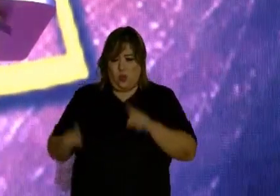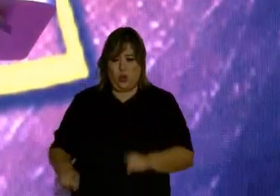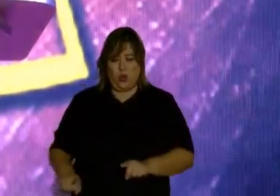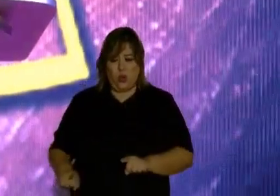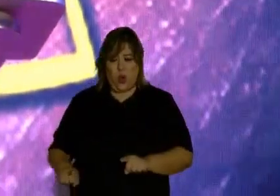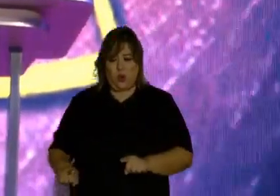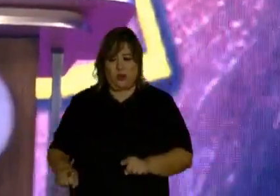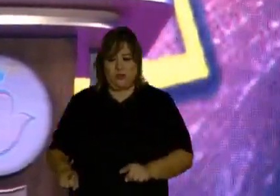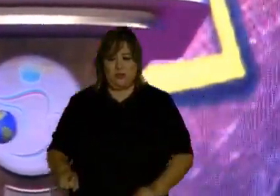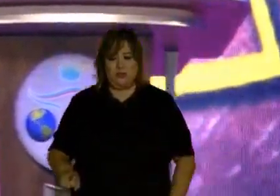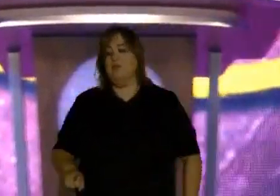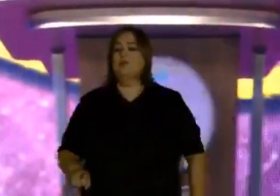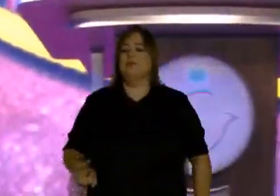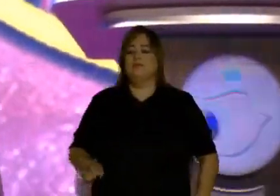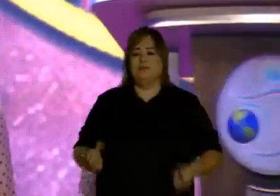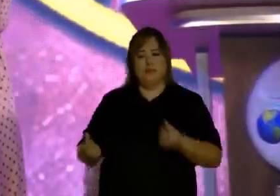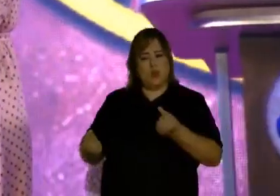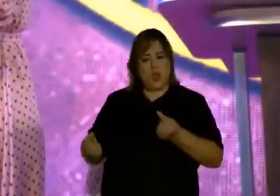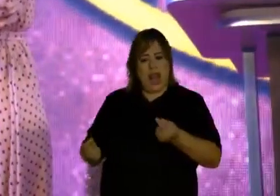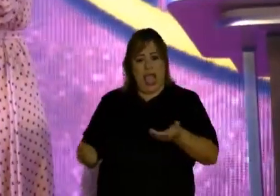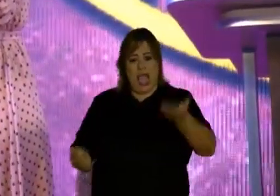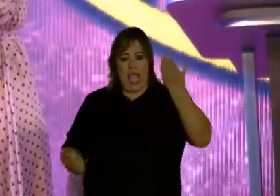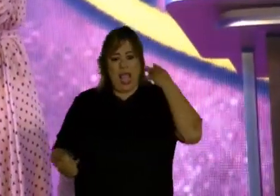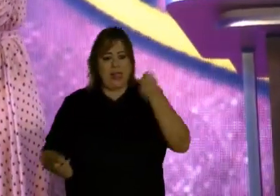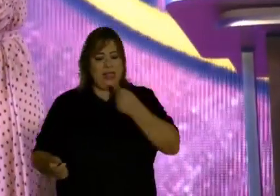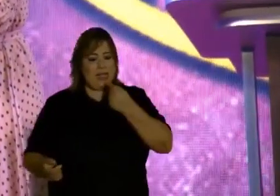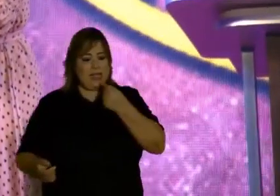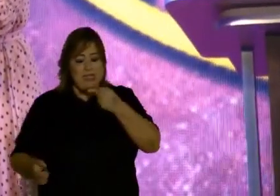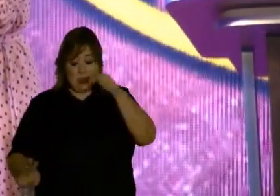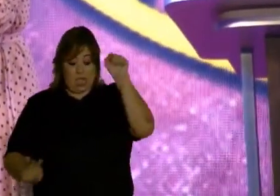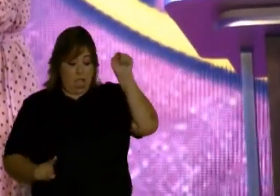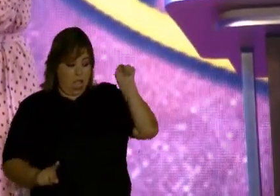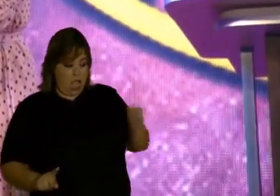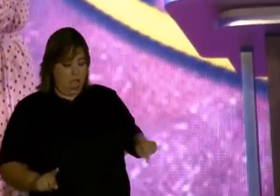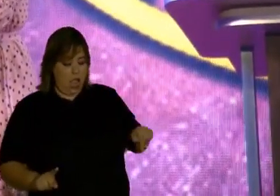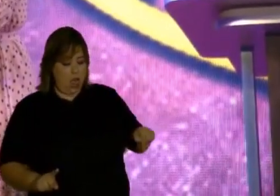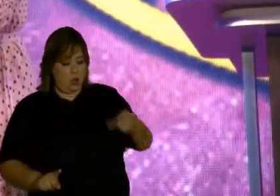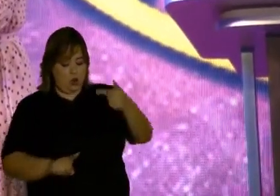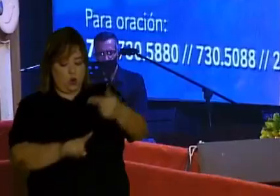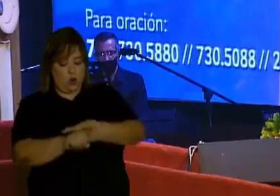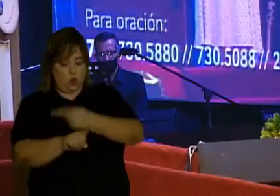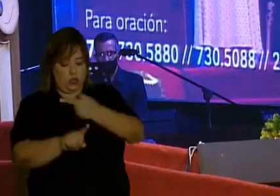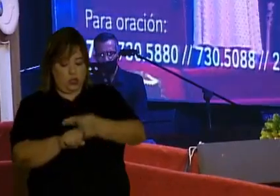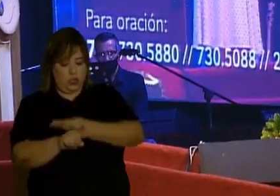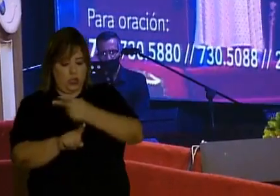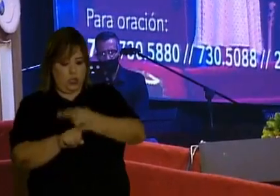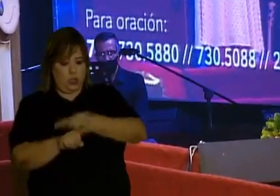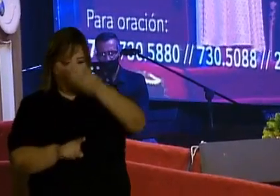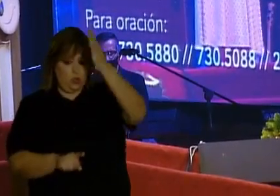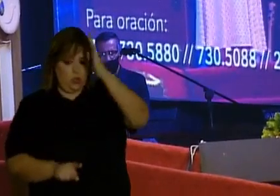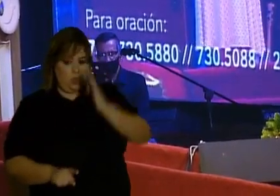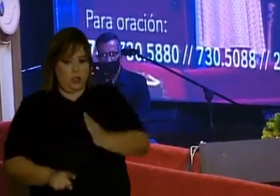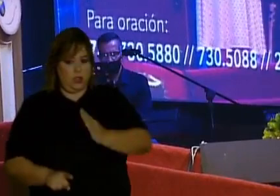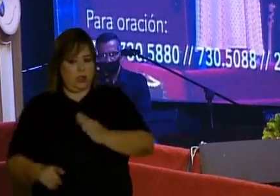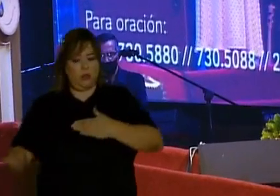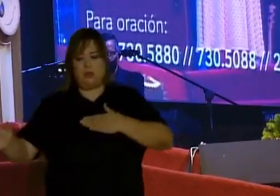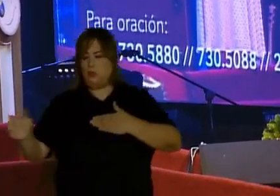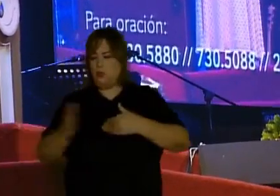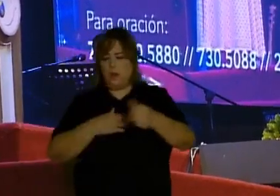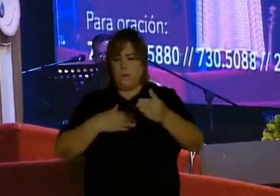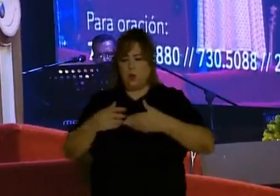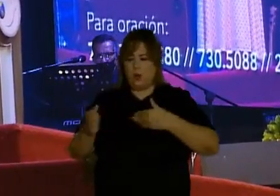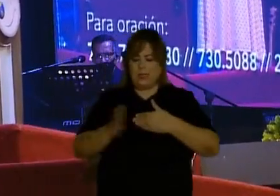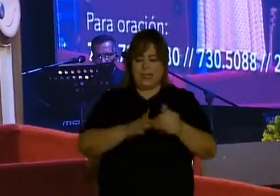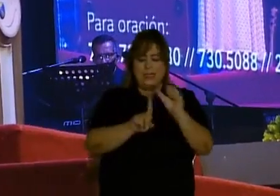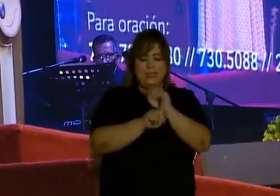Esto nos deja ver a nosotros. No te sientas mal si en el momento de crisis como que te asaltan dudas.